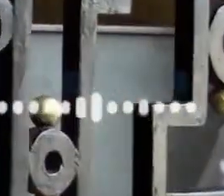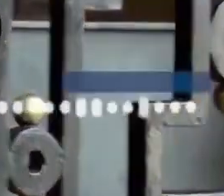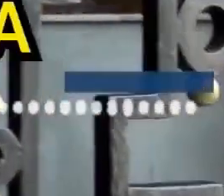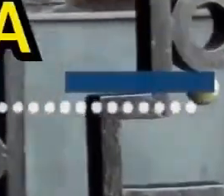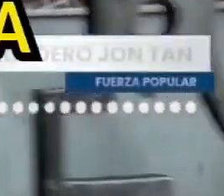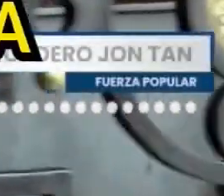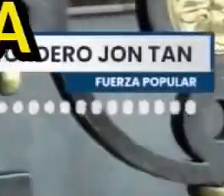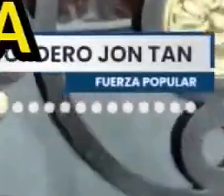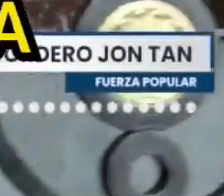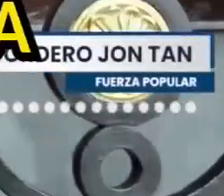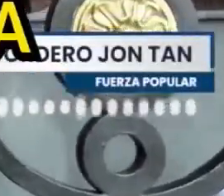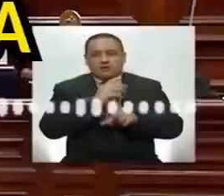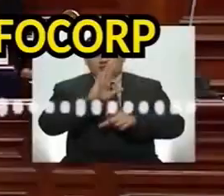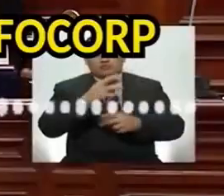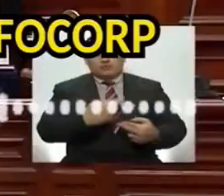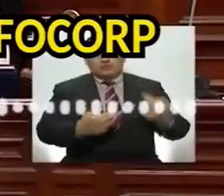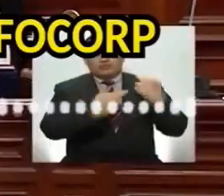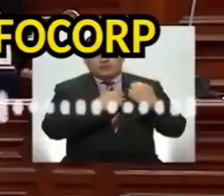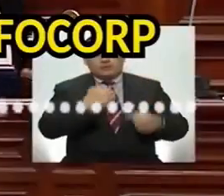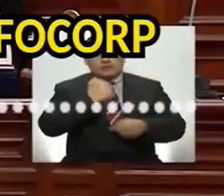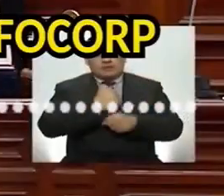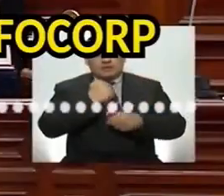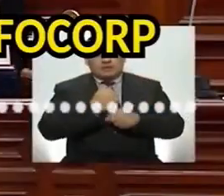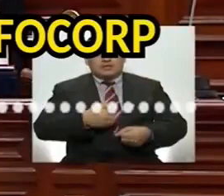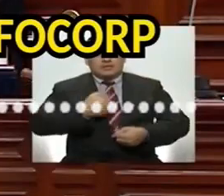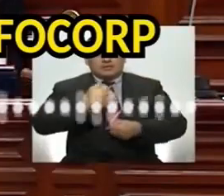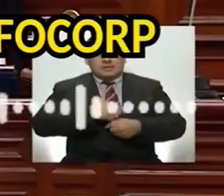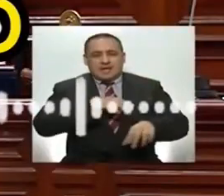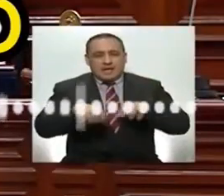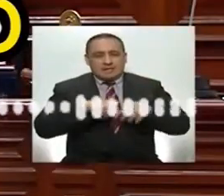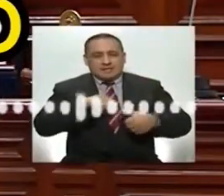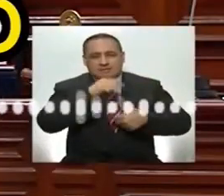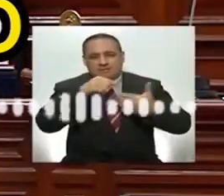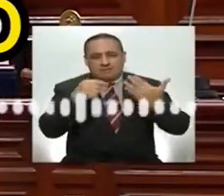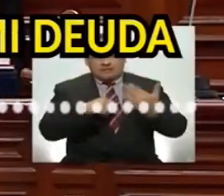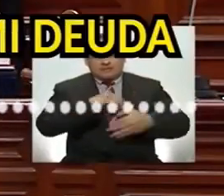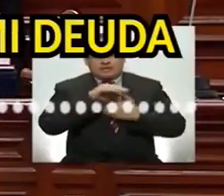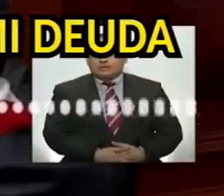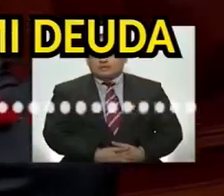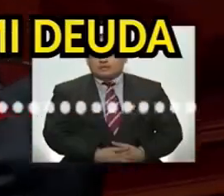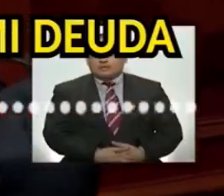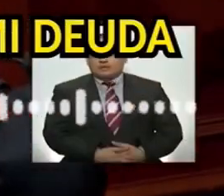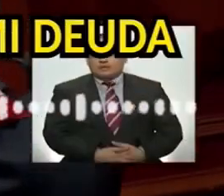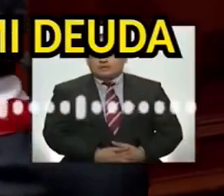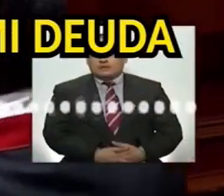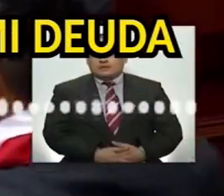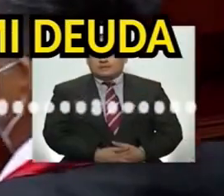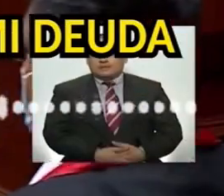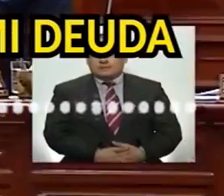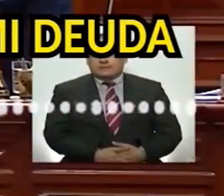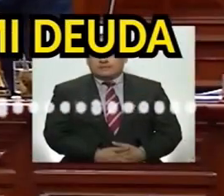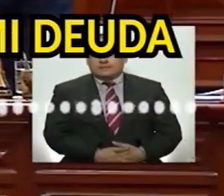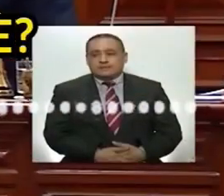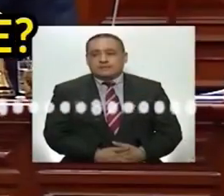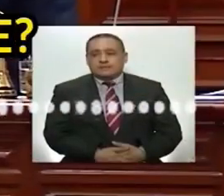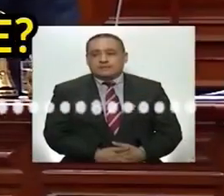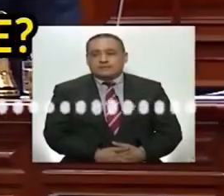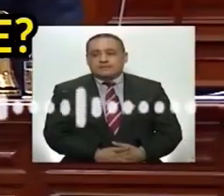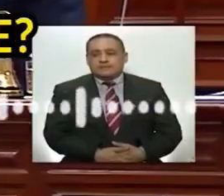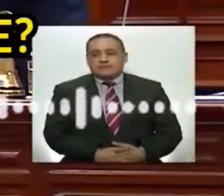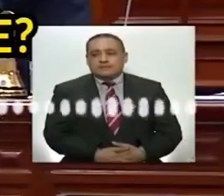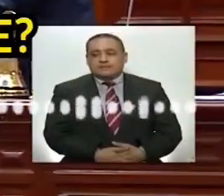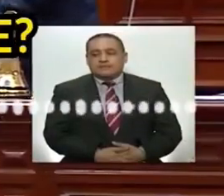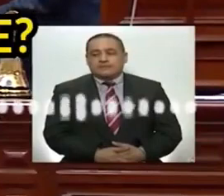laoso vamos al banco y lo necesito ahora Dentro de poco Voy a pasar si no termino y que di